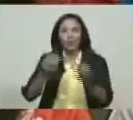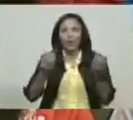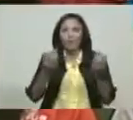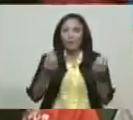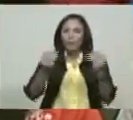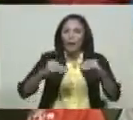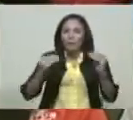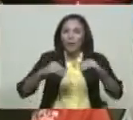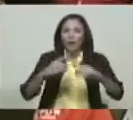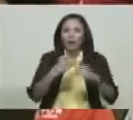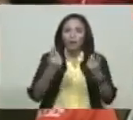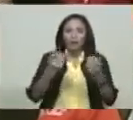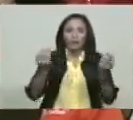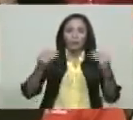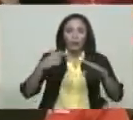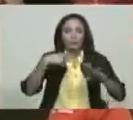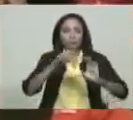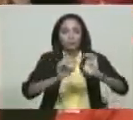¿Seguro?